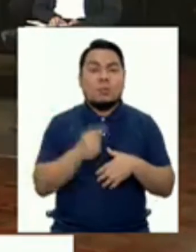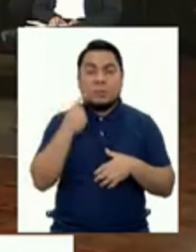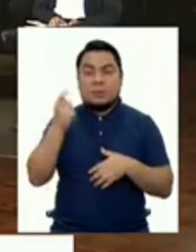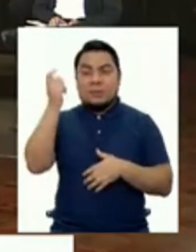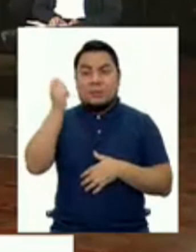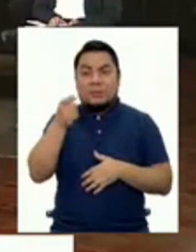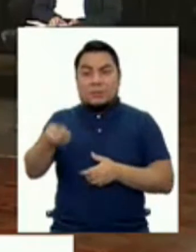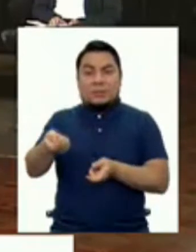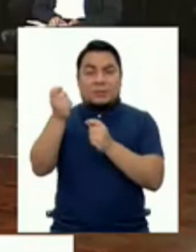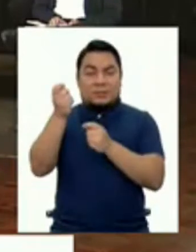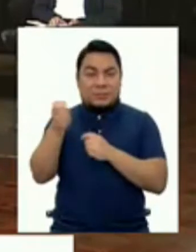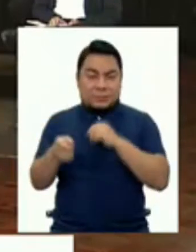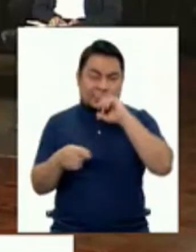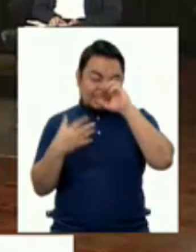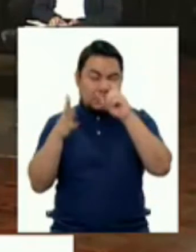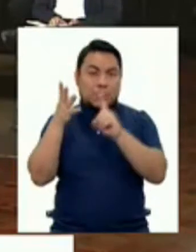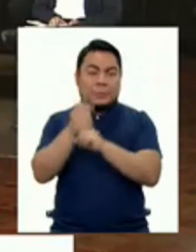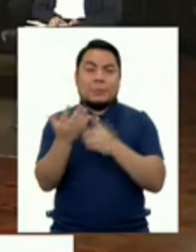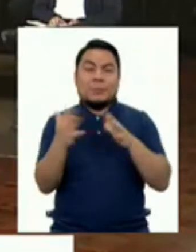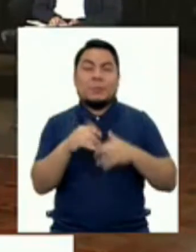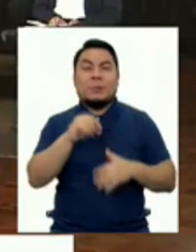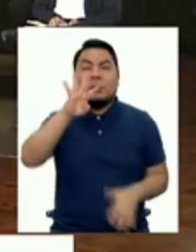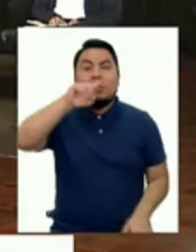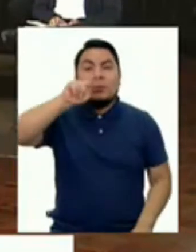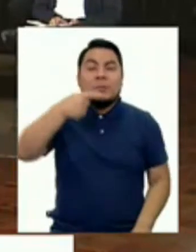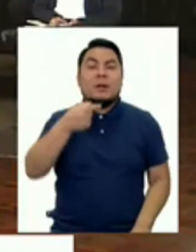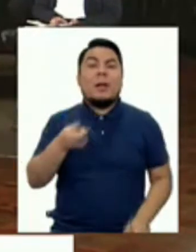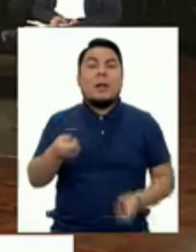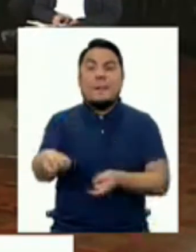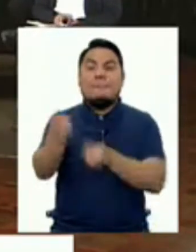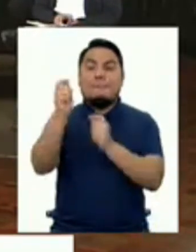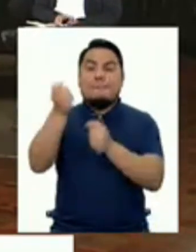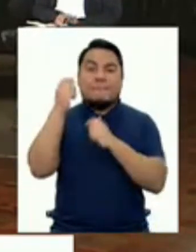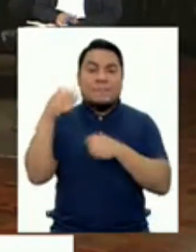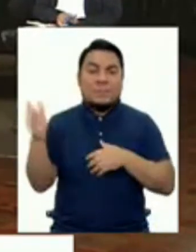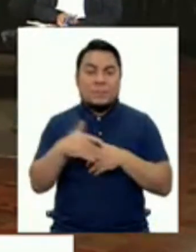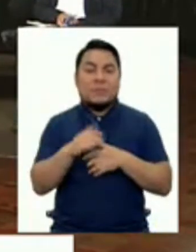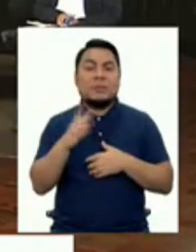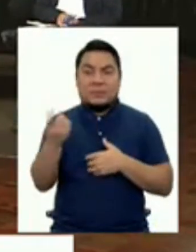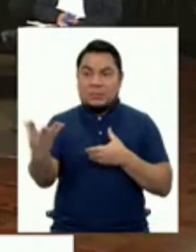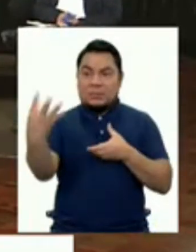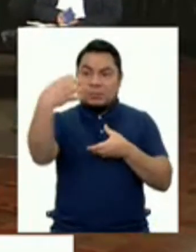extensionistas pesqueros, hemos logrado que casi más de 4.000 pescadores puedan incluir